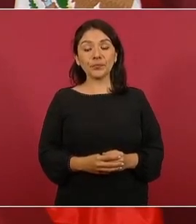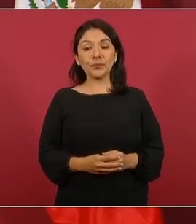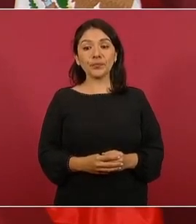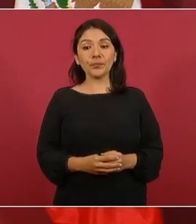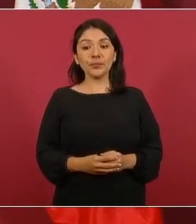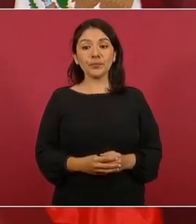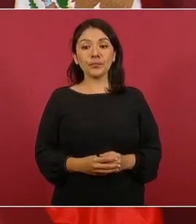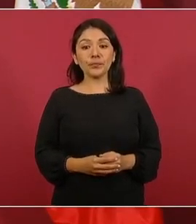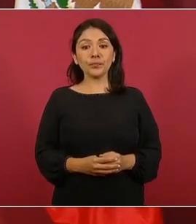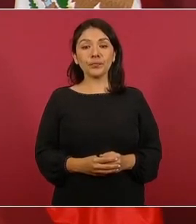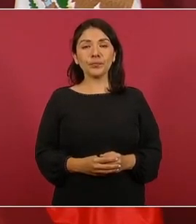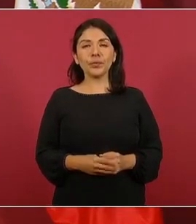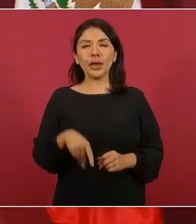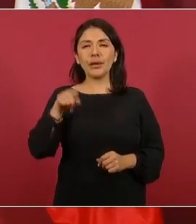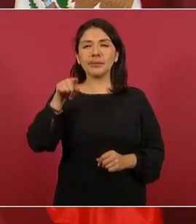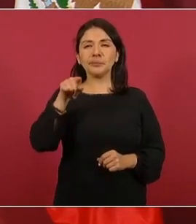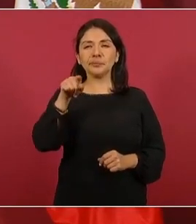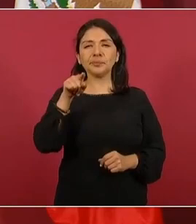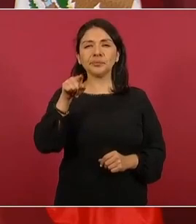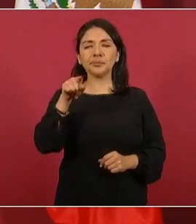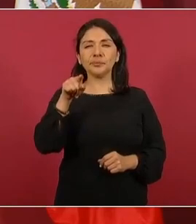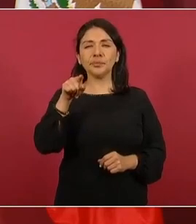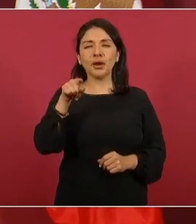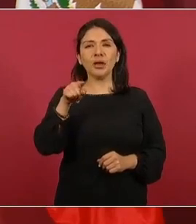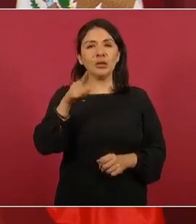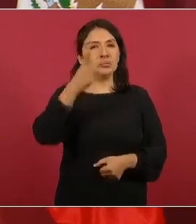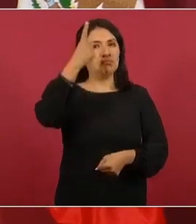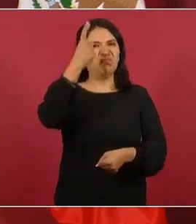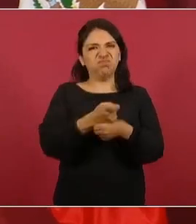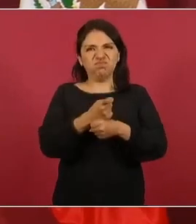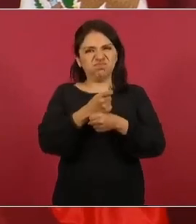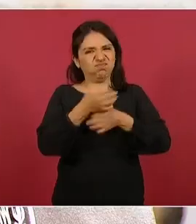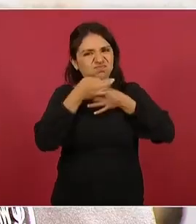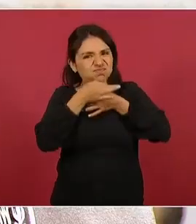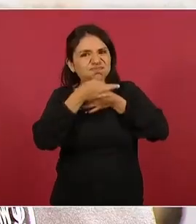Pero que estaba en primera plana